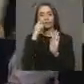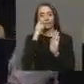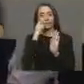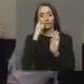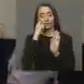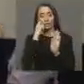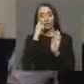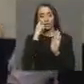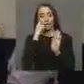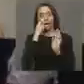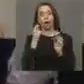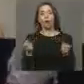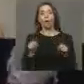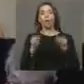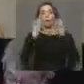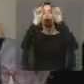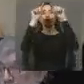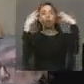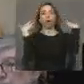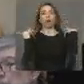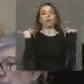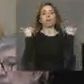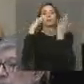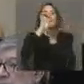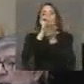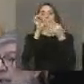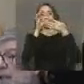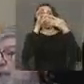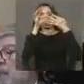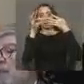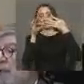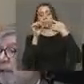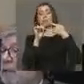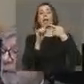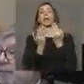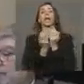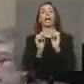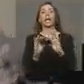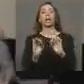Estado sus principales roles, la educación pública.